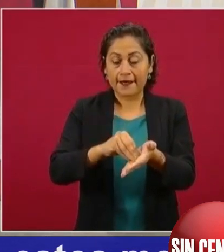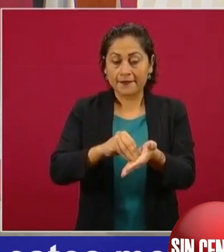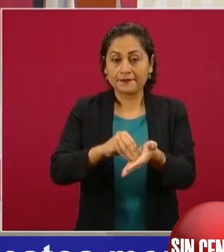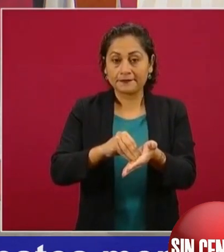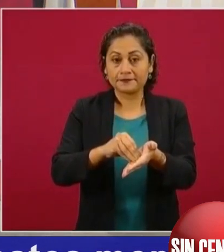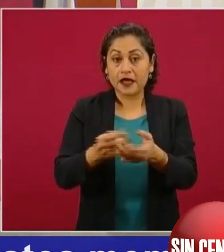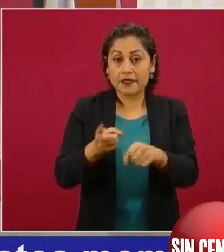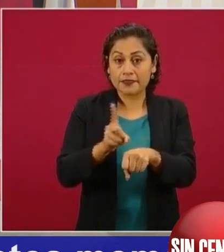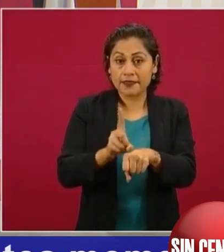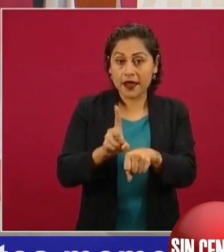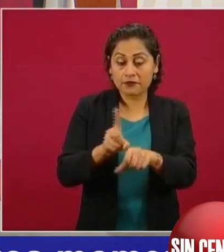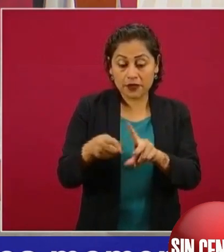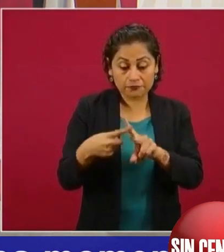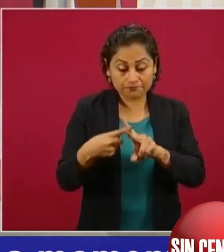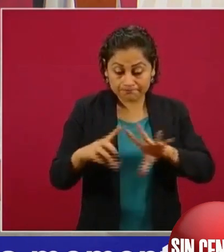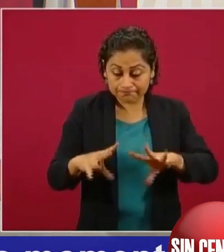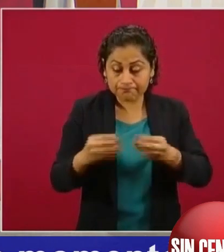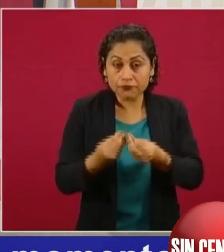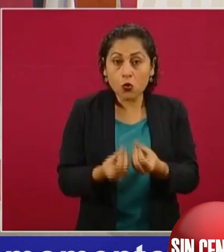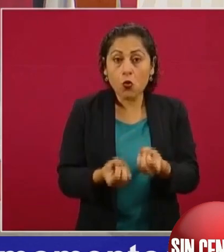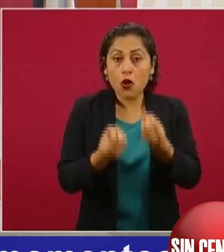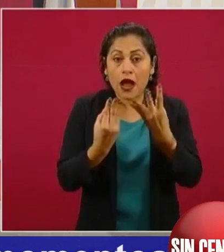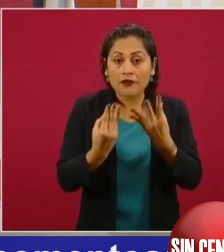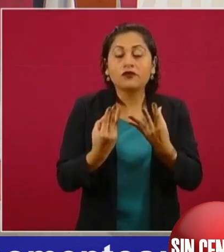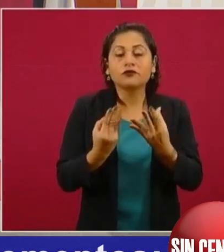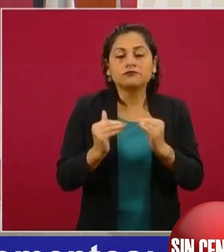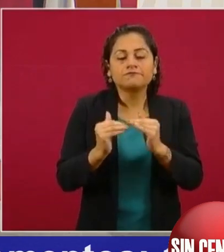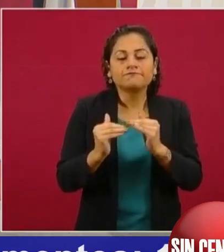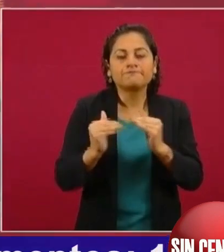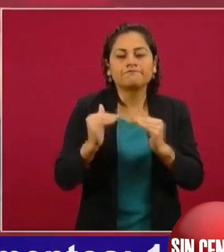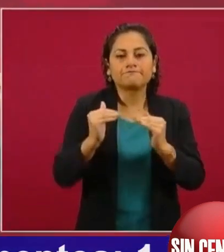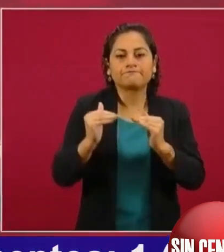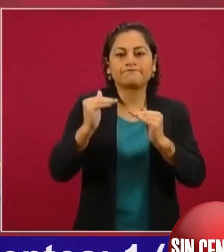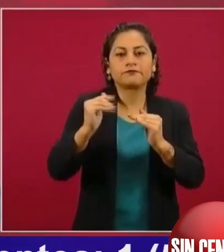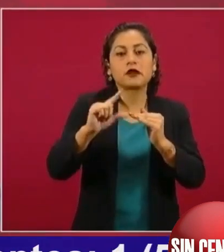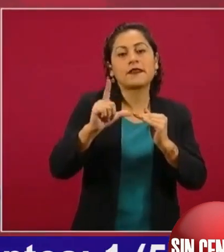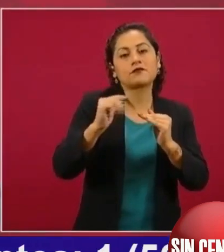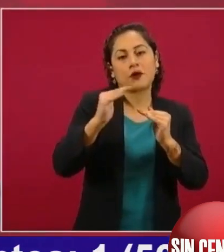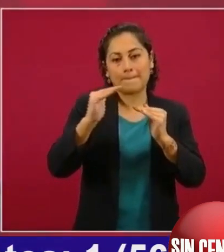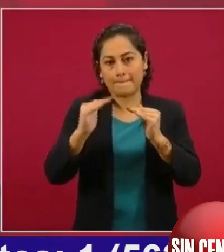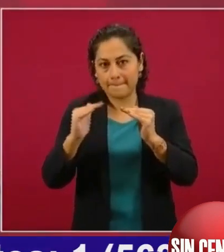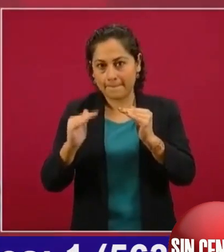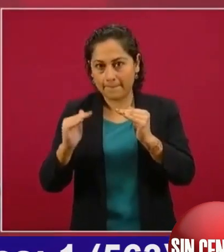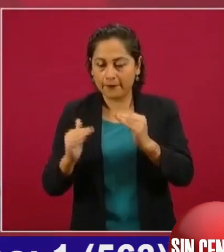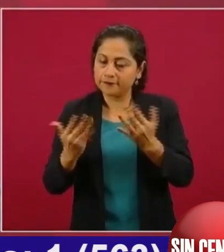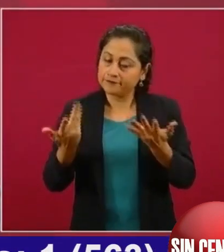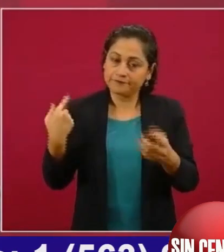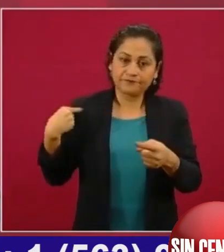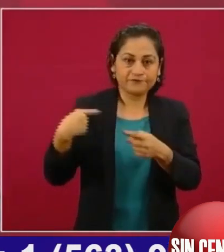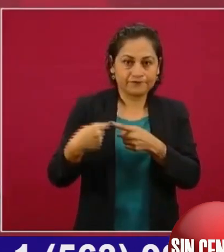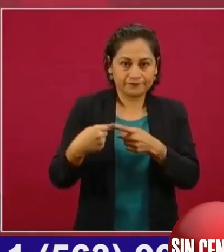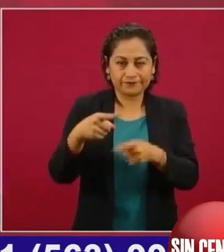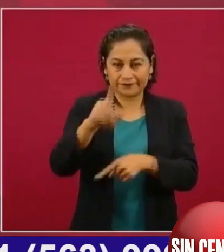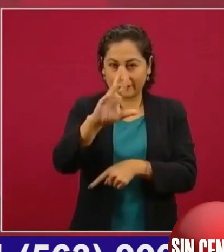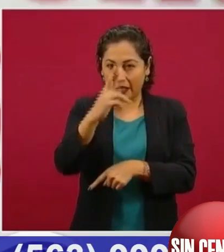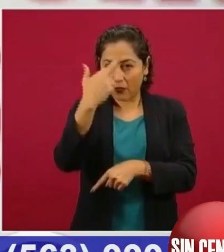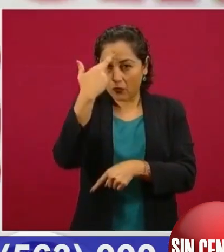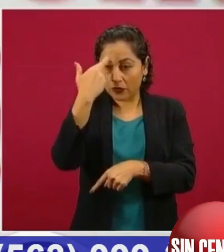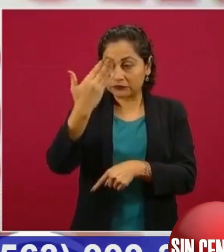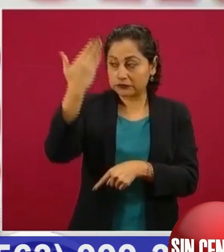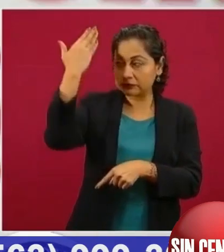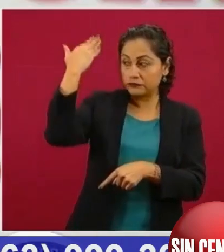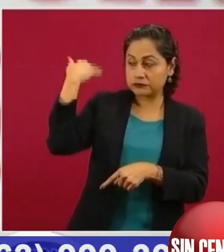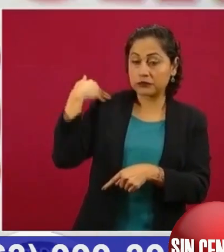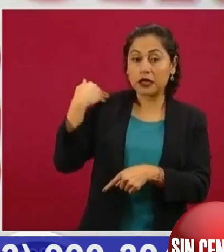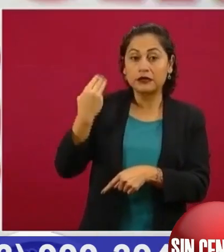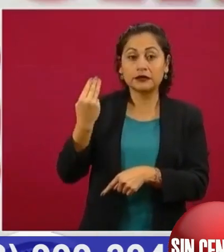casos diarios y luego periodos de reducción. Recordarán, en términos generales, que desde marzo